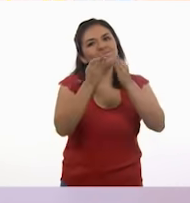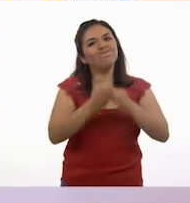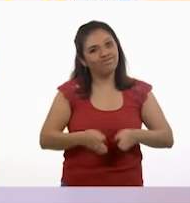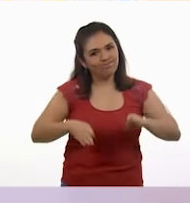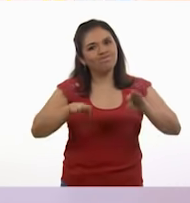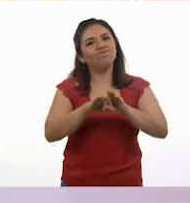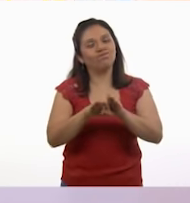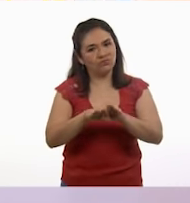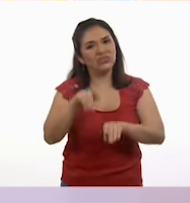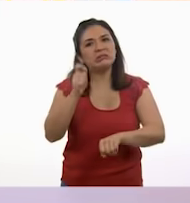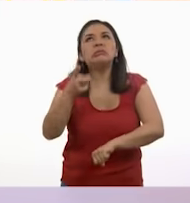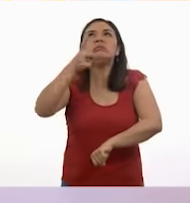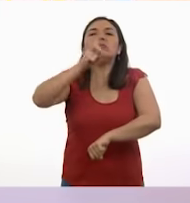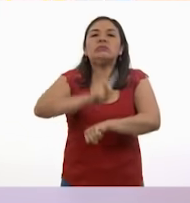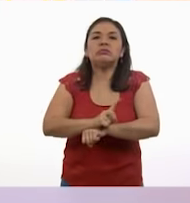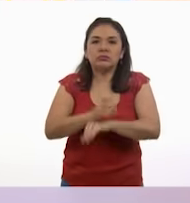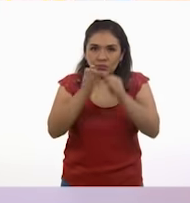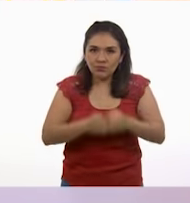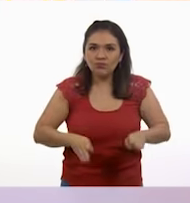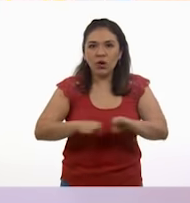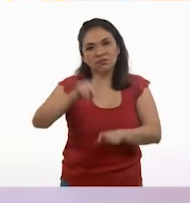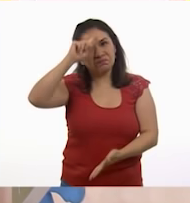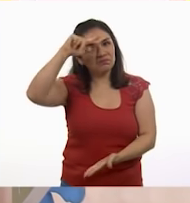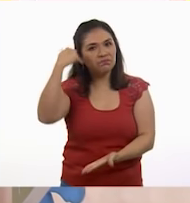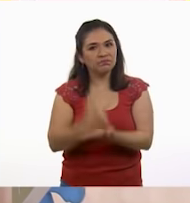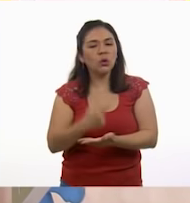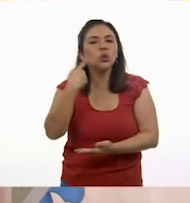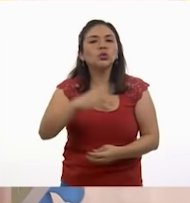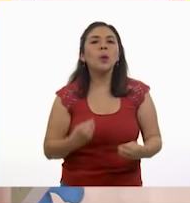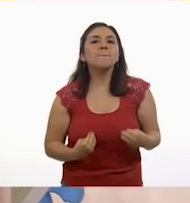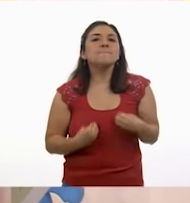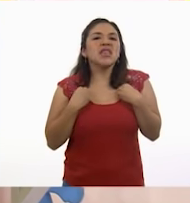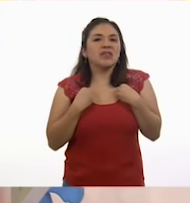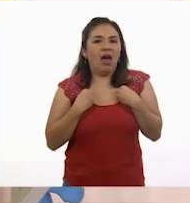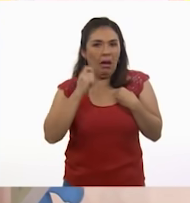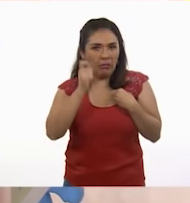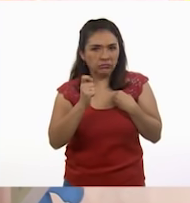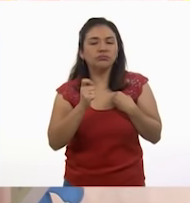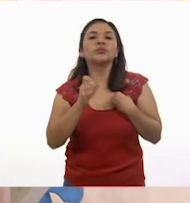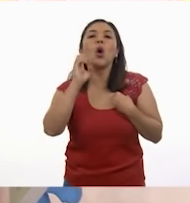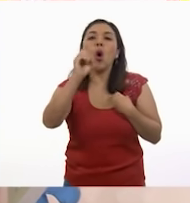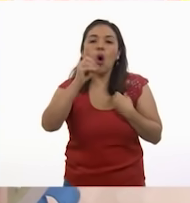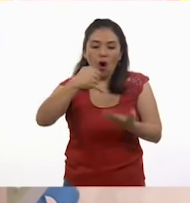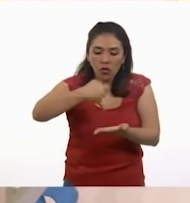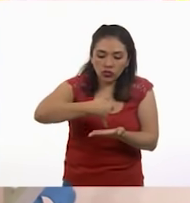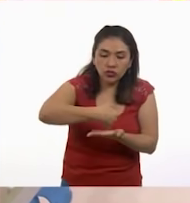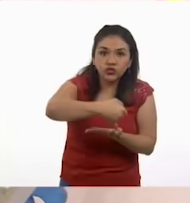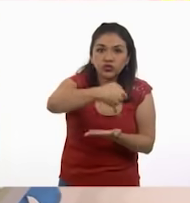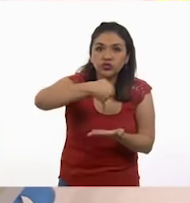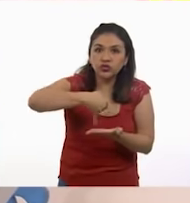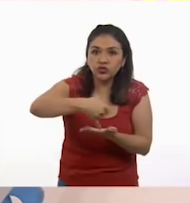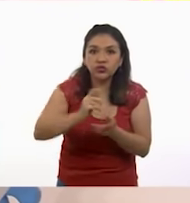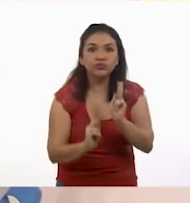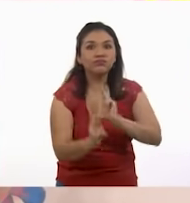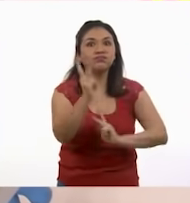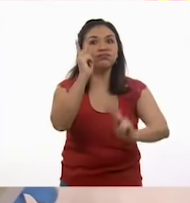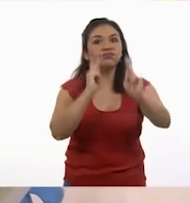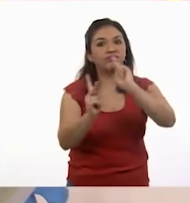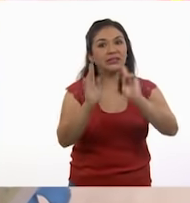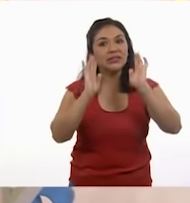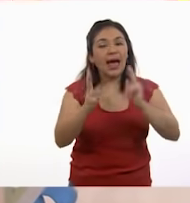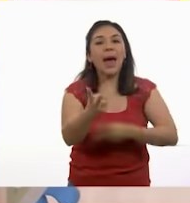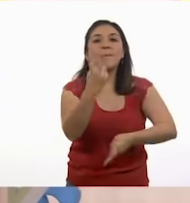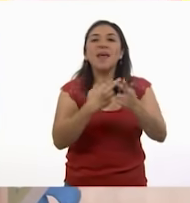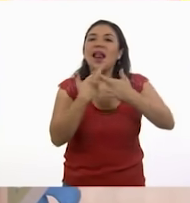ceremonia un evento importante que marca sus vidas la siembra también la cosecha de verdad para que